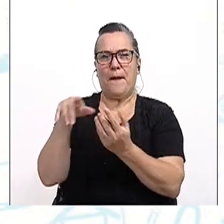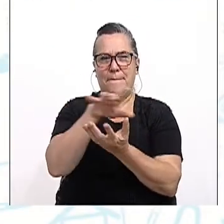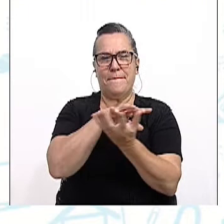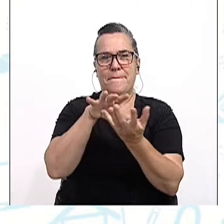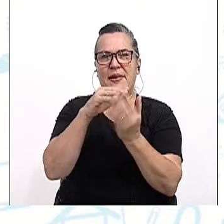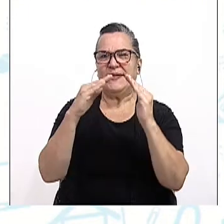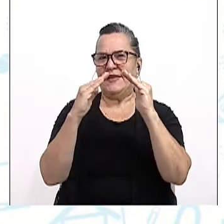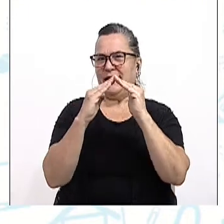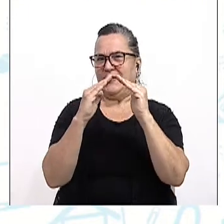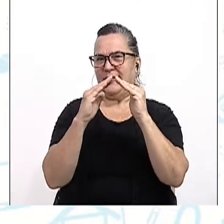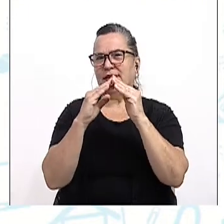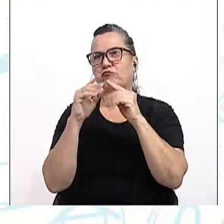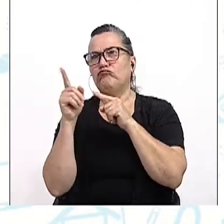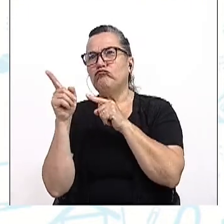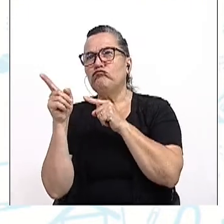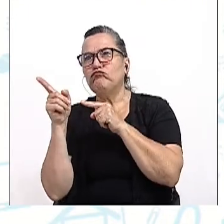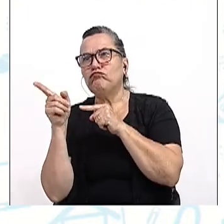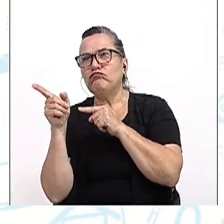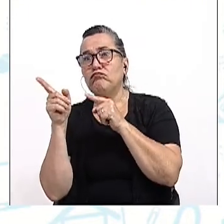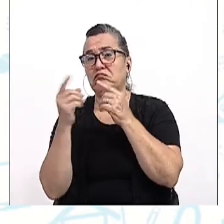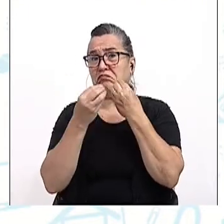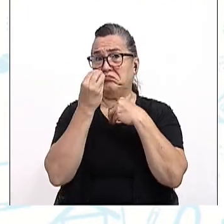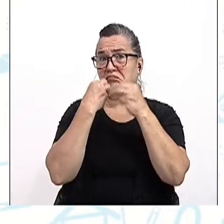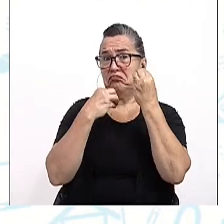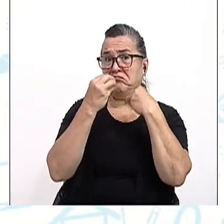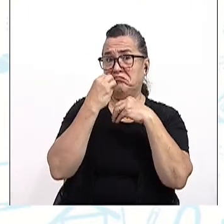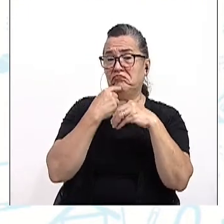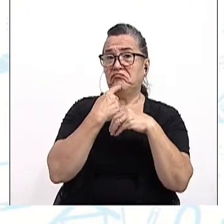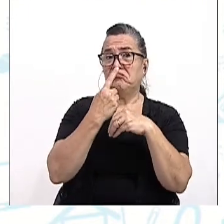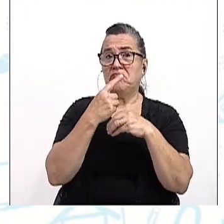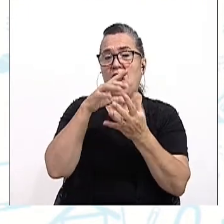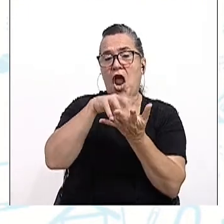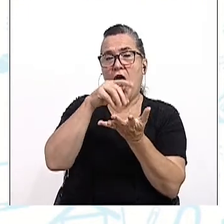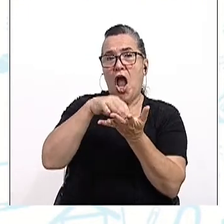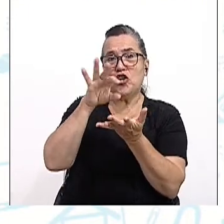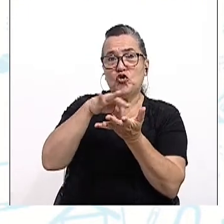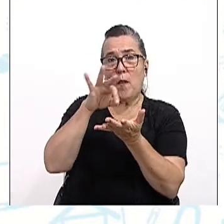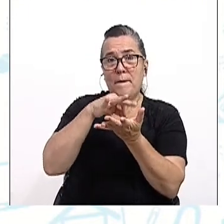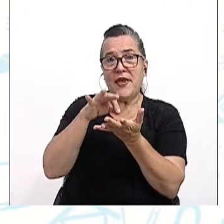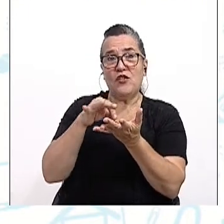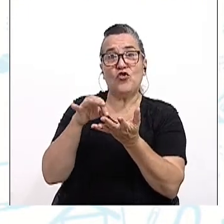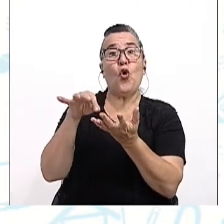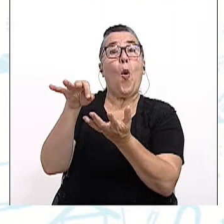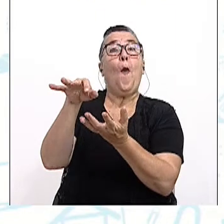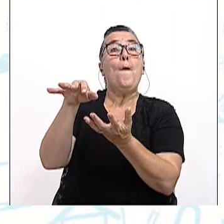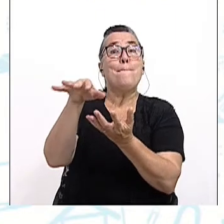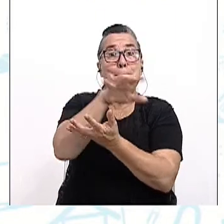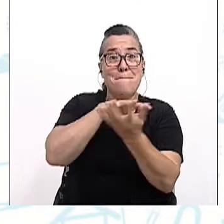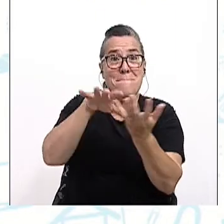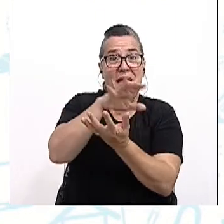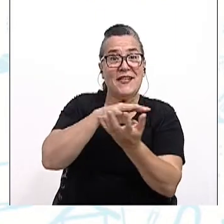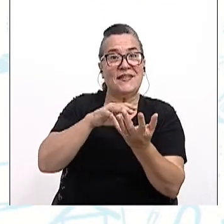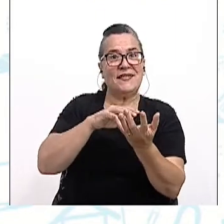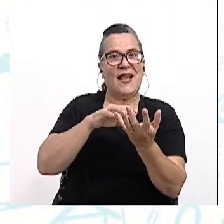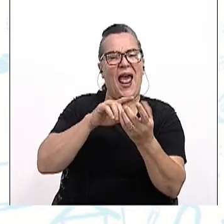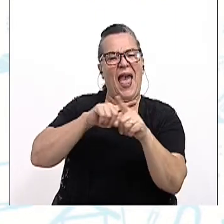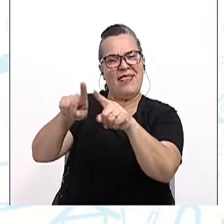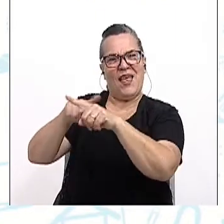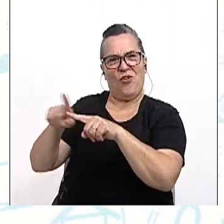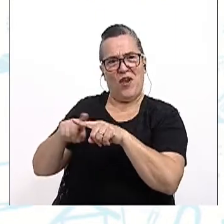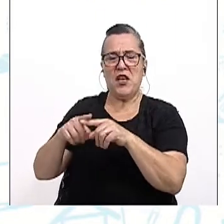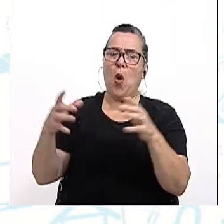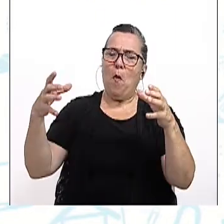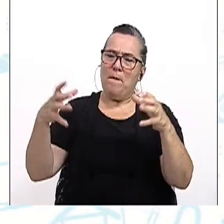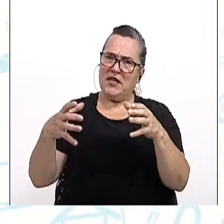hogar. Bueno, en cuanto a nuestros alimentos, mencionábamos el gallo pinto como ejemplo de mezcla heterogénea, un pastel,